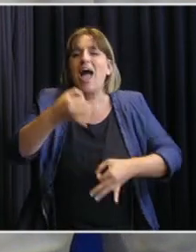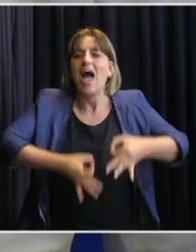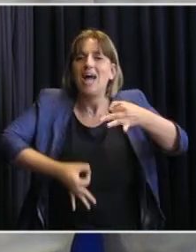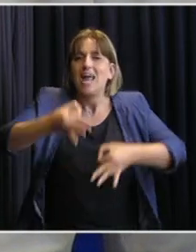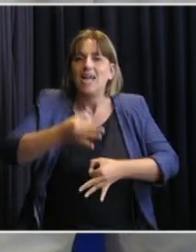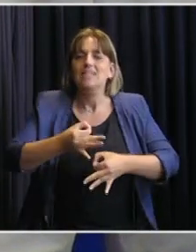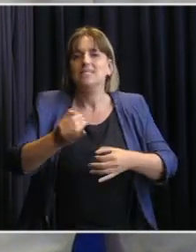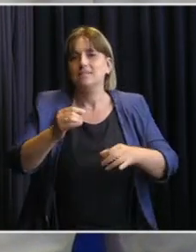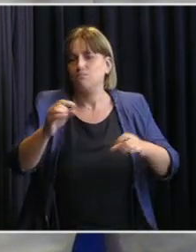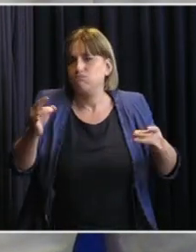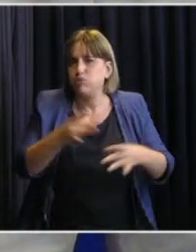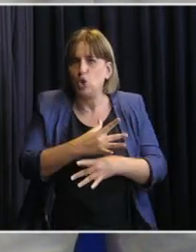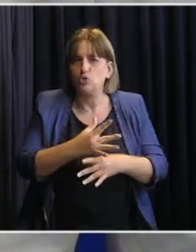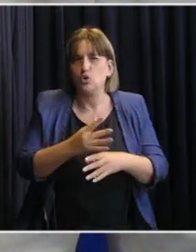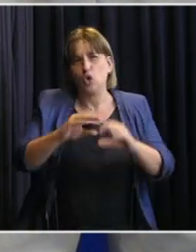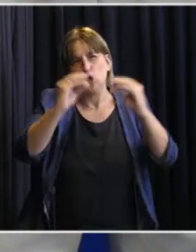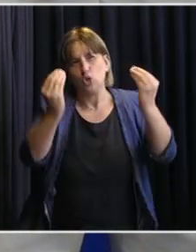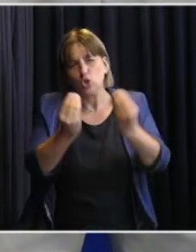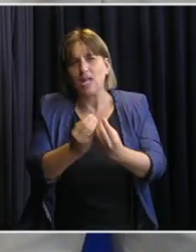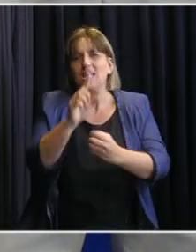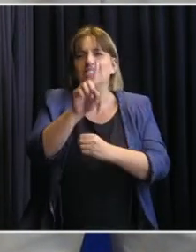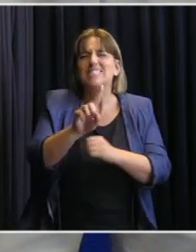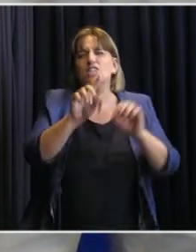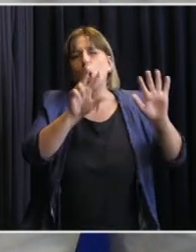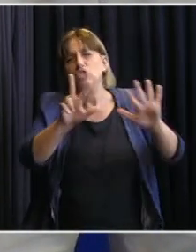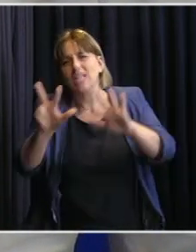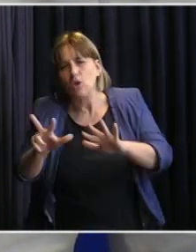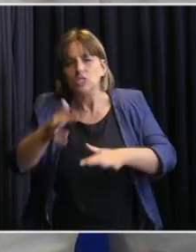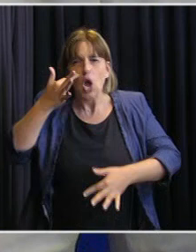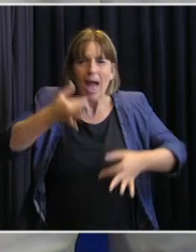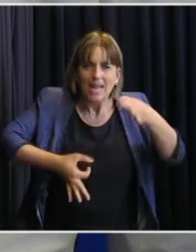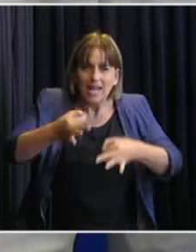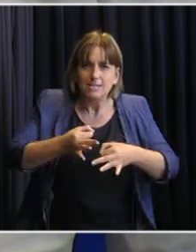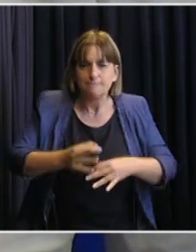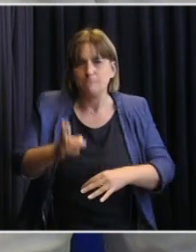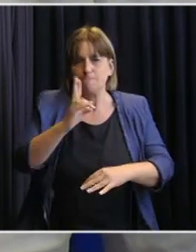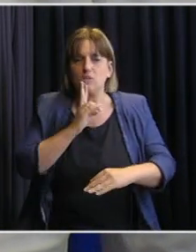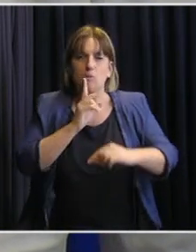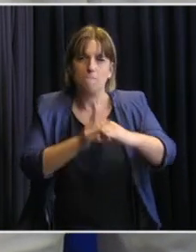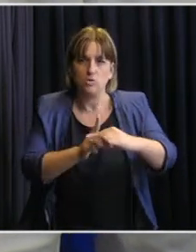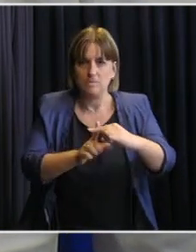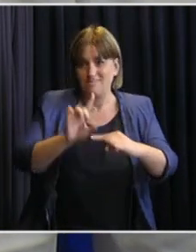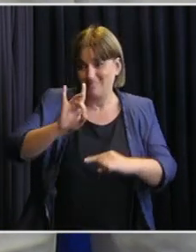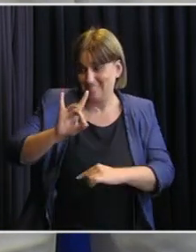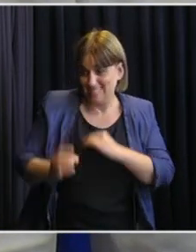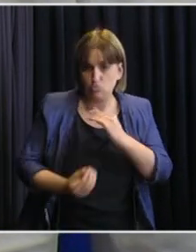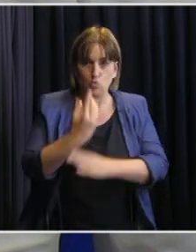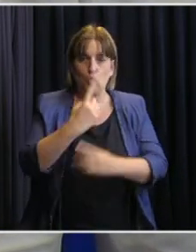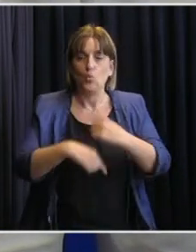llevados adelante hoy en torno a los 188 aproximadamente. Queremos también